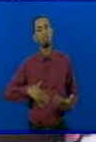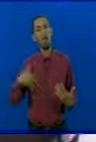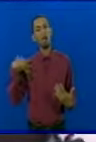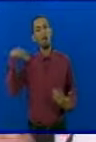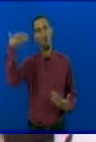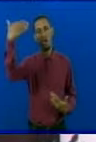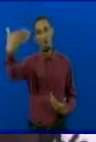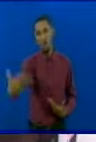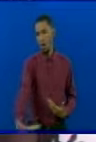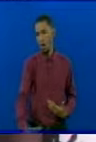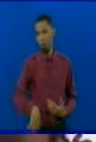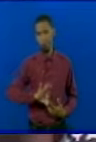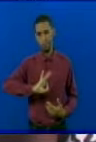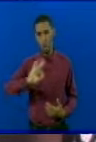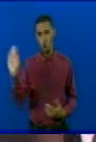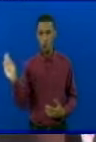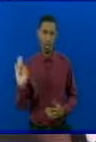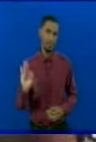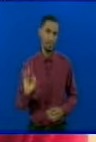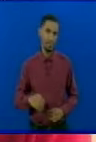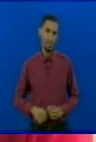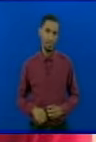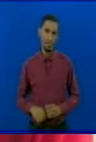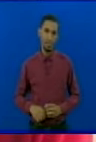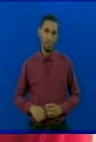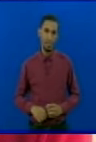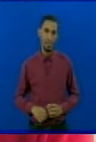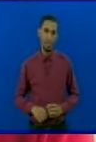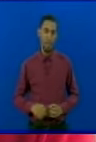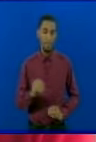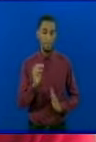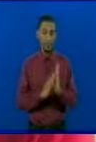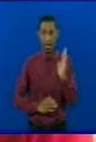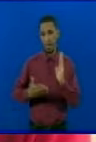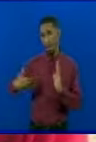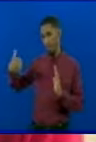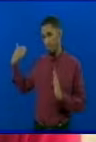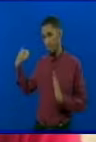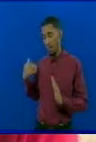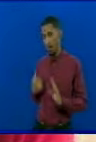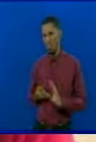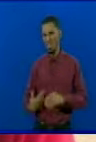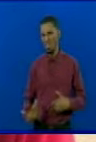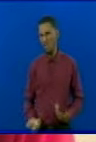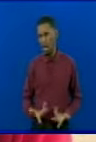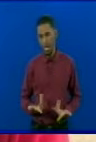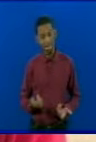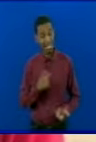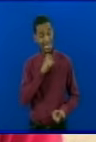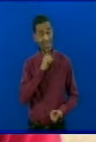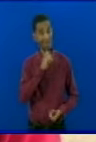llegan. Nunca llegan los faltantes. Los meses anteriores fueron meses bien duros.